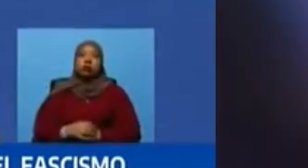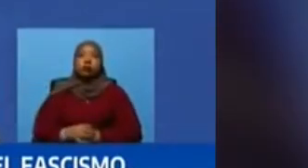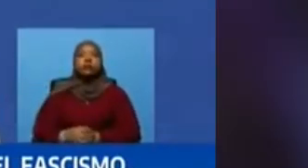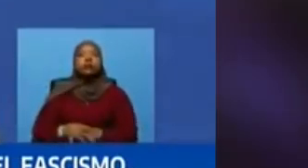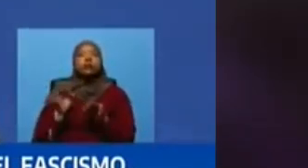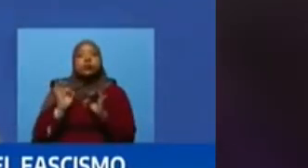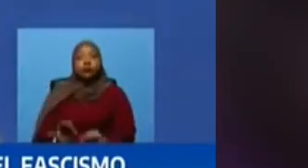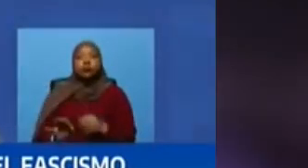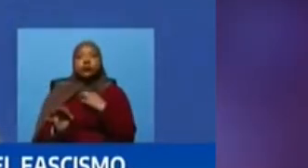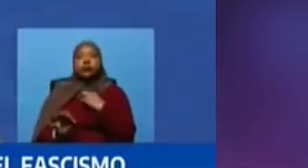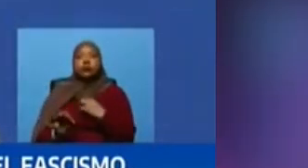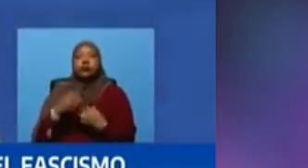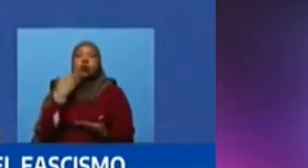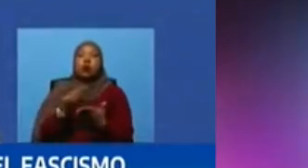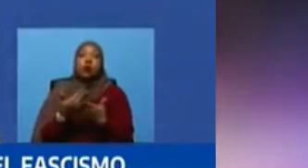exige, propone,